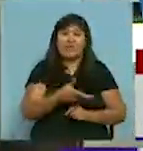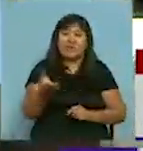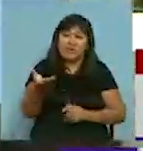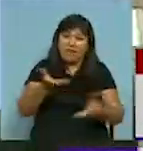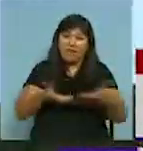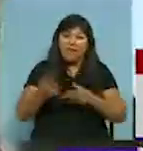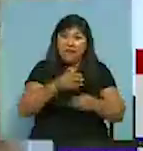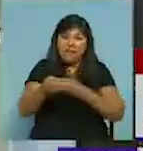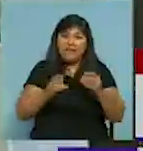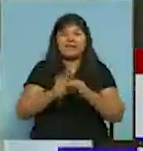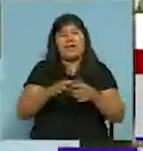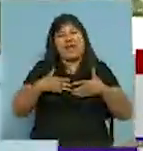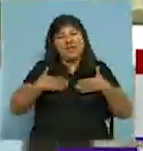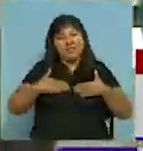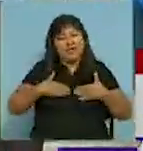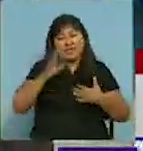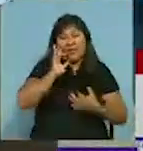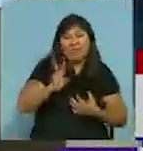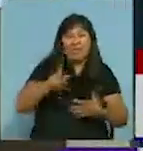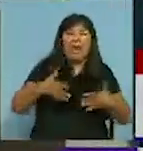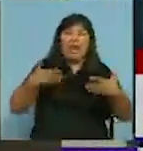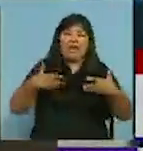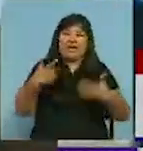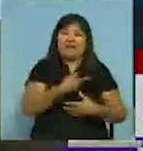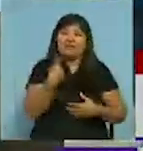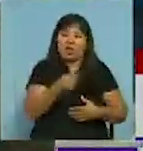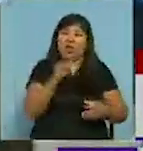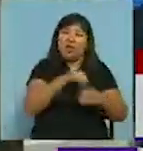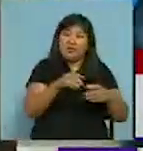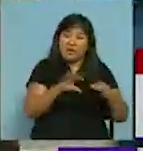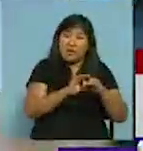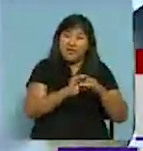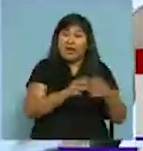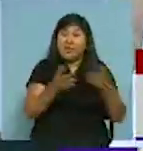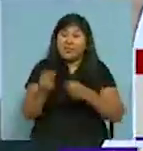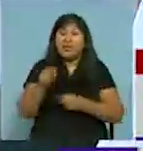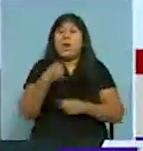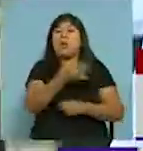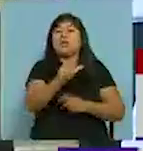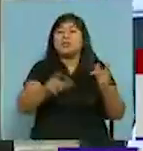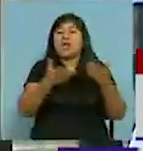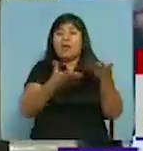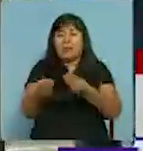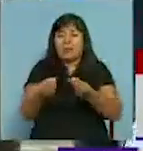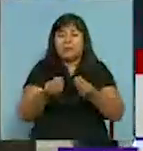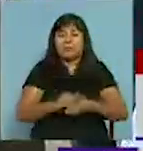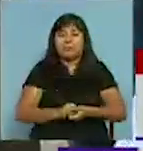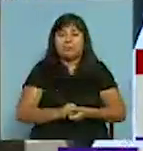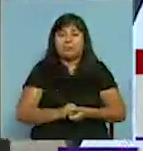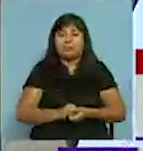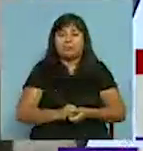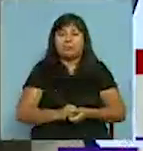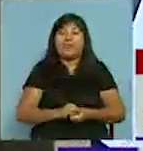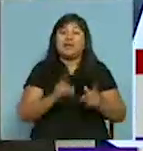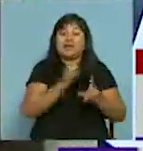en familia y se siente contento es una alegría para todos los que forman parte del comedor cuántos servidores que ayudaron bueno los